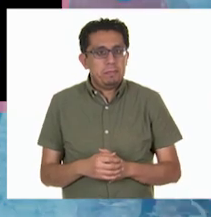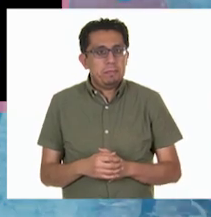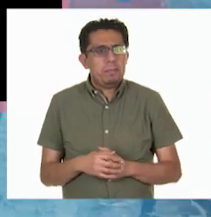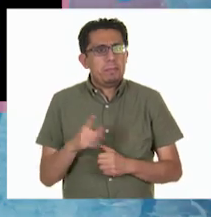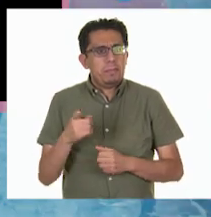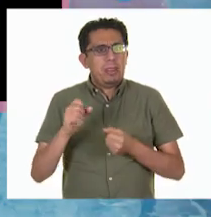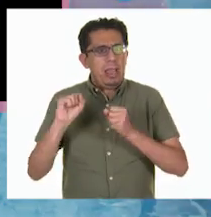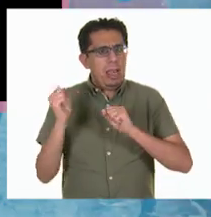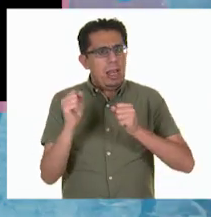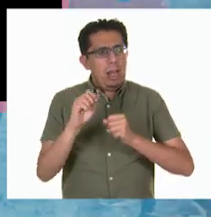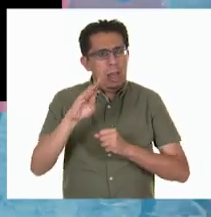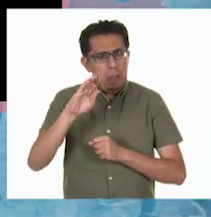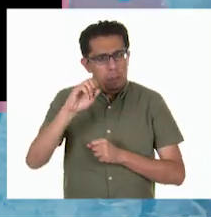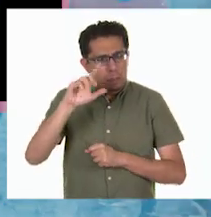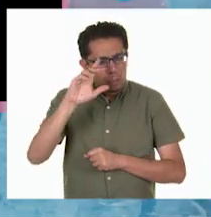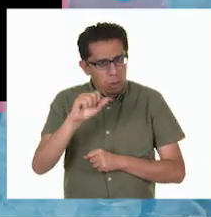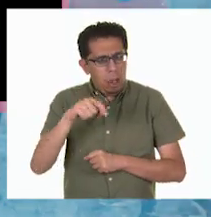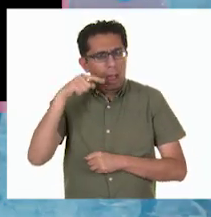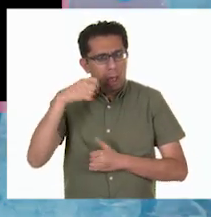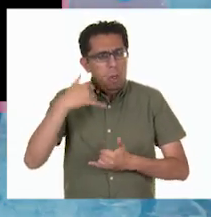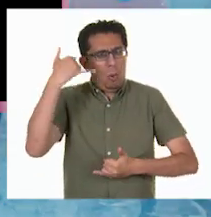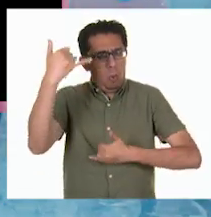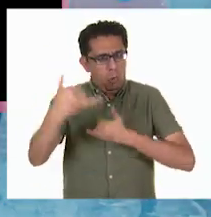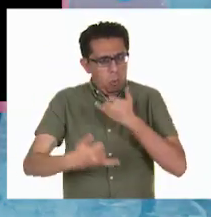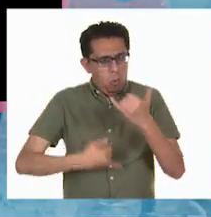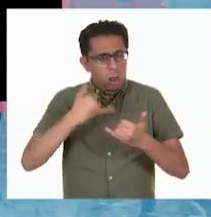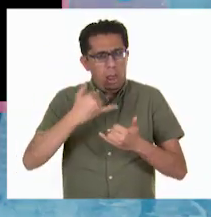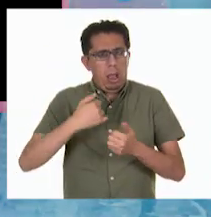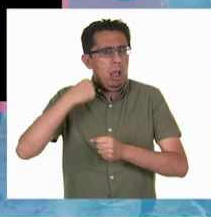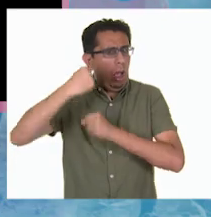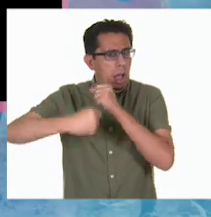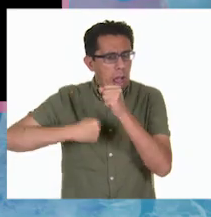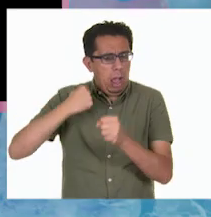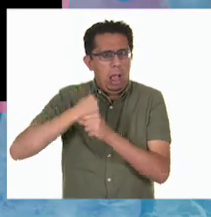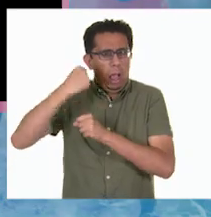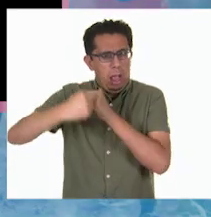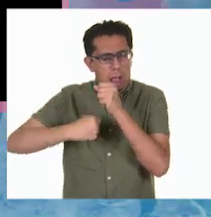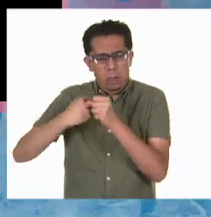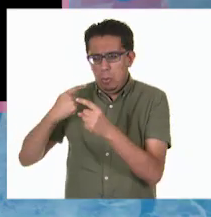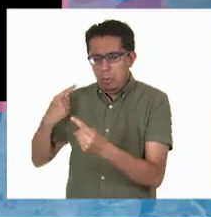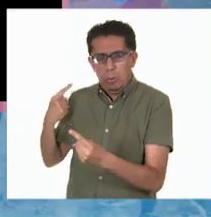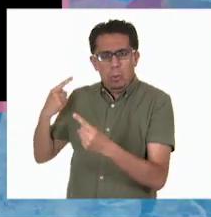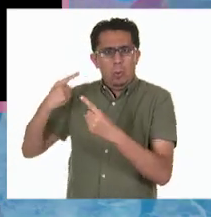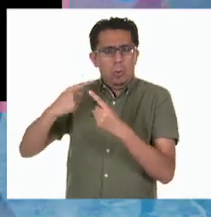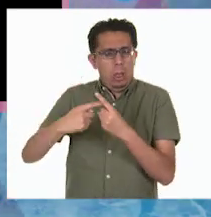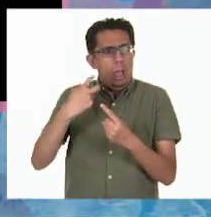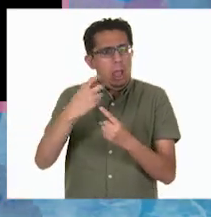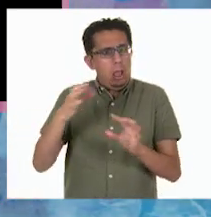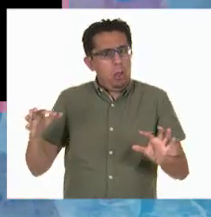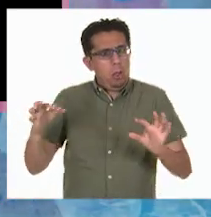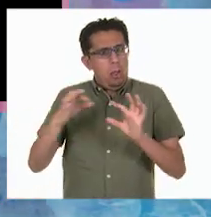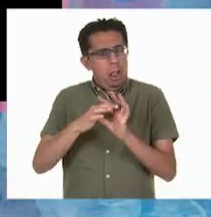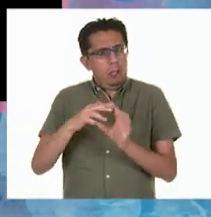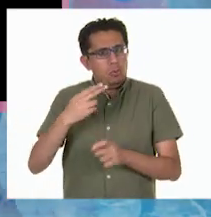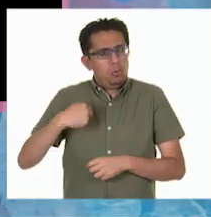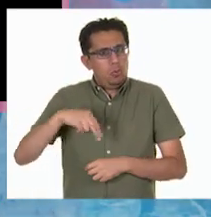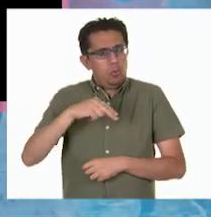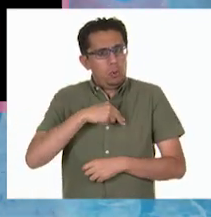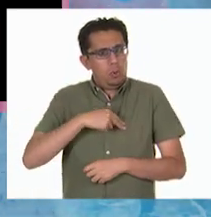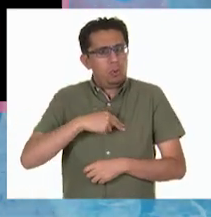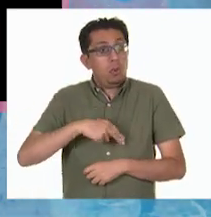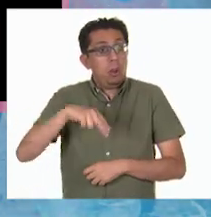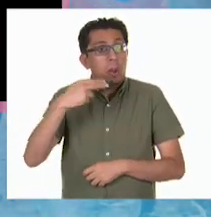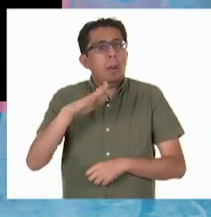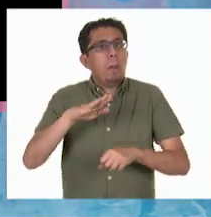La carrera de bola se ha jugado aquí en la sierra desde hace muchos años. Hace honor a nuestro nombre, porque se necesitan tener los